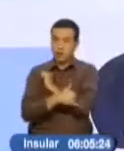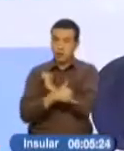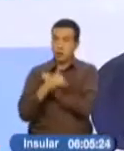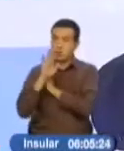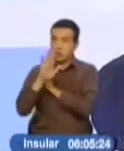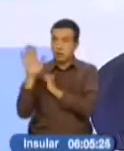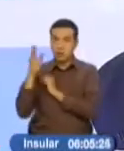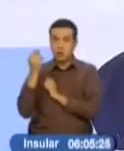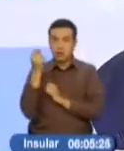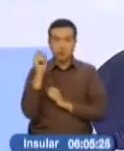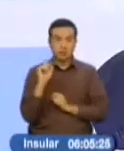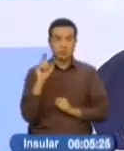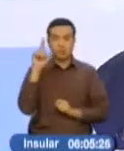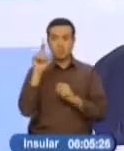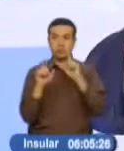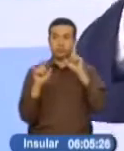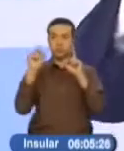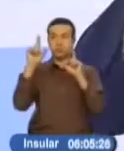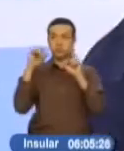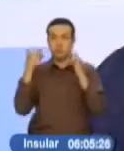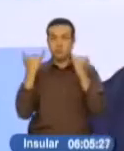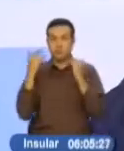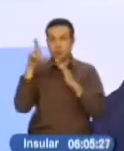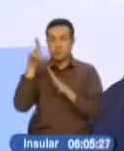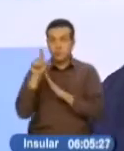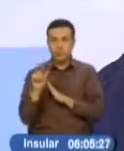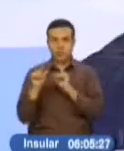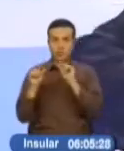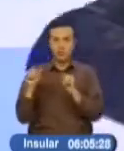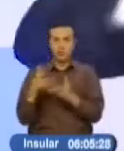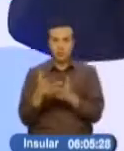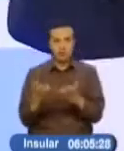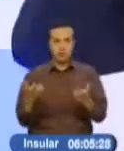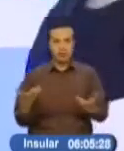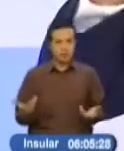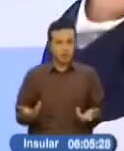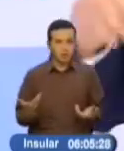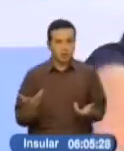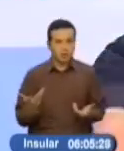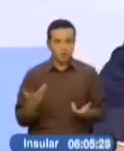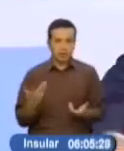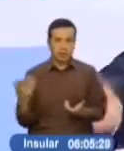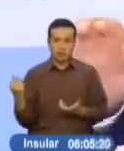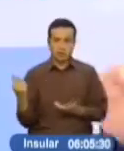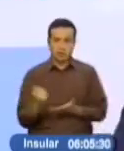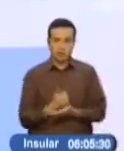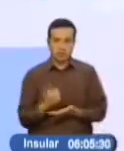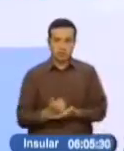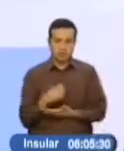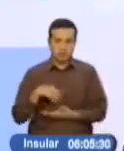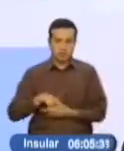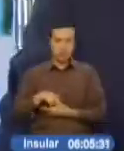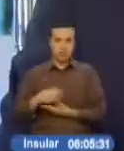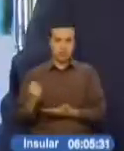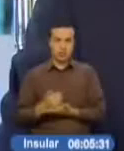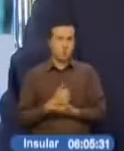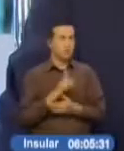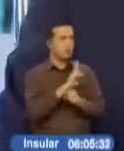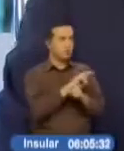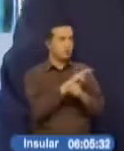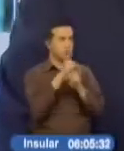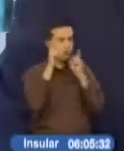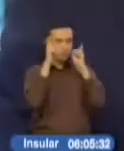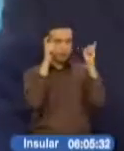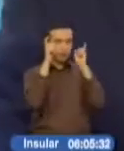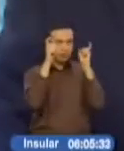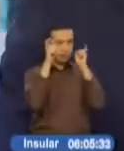Aprovecharon subiendo los precios más de la cuenta y ahora no quieren bajar los precios, simplemente se lo comen ellos, se lo meten al bolsillo. Estoy conversando con el superintendente de control